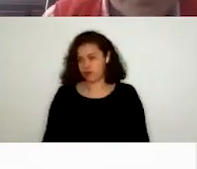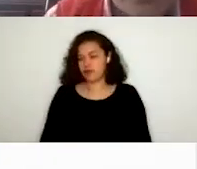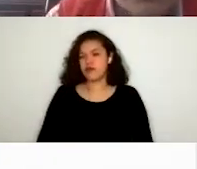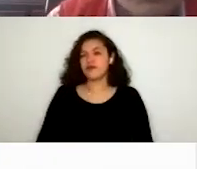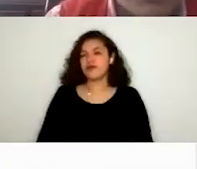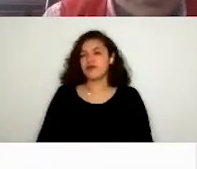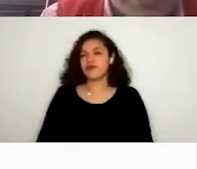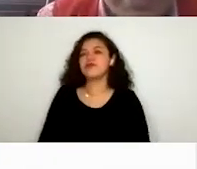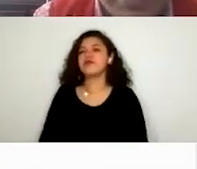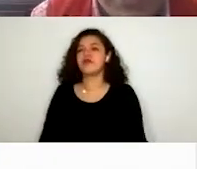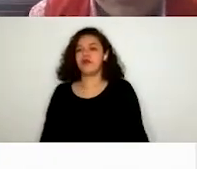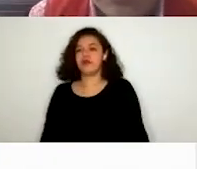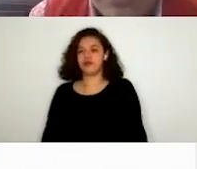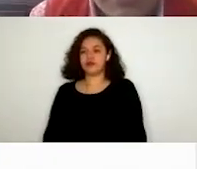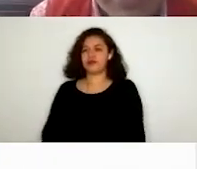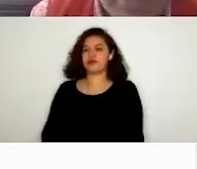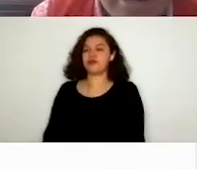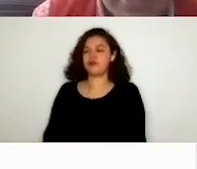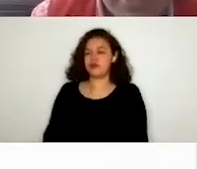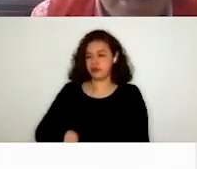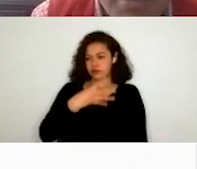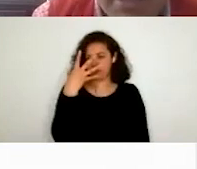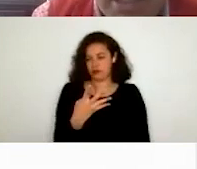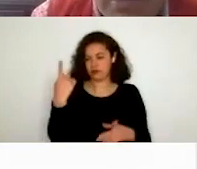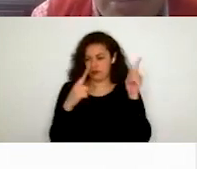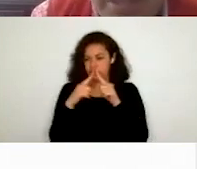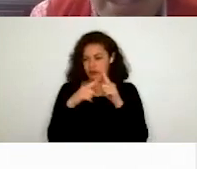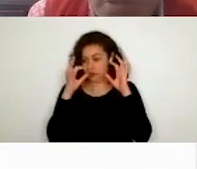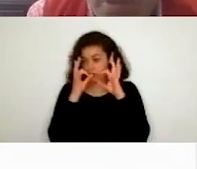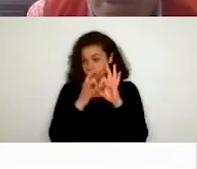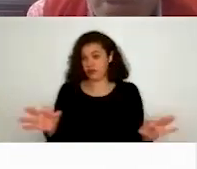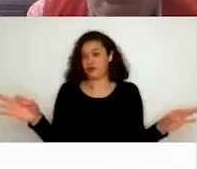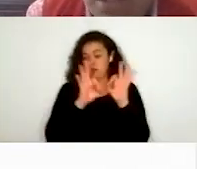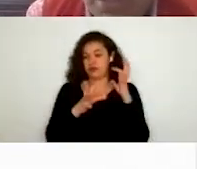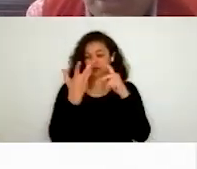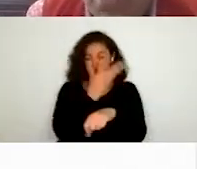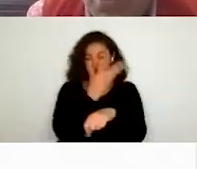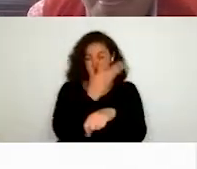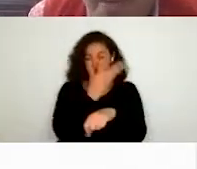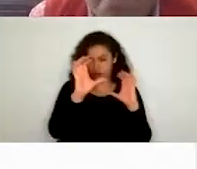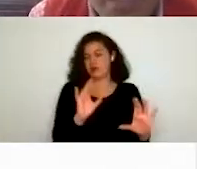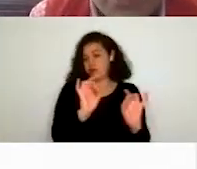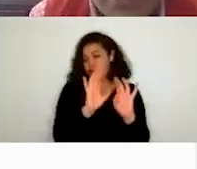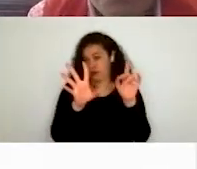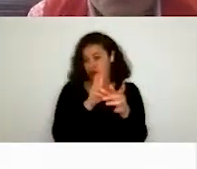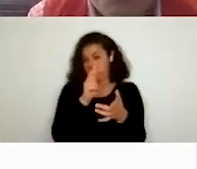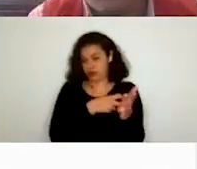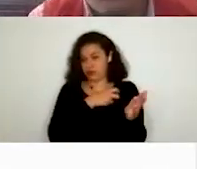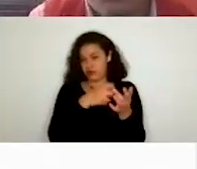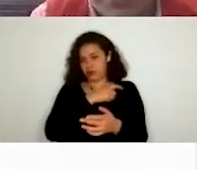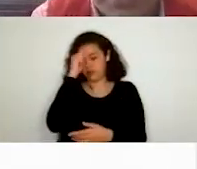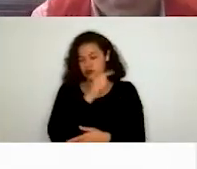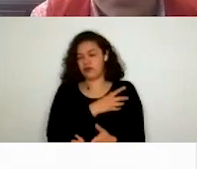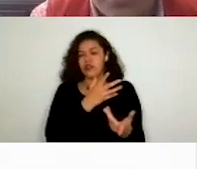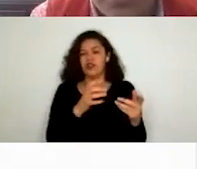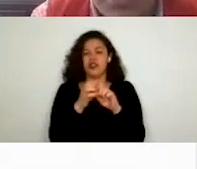4. Tarea crítica es realizar el mantenimiento preventivo y en su caso correctivo a los equipos de prevención y combate